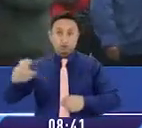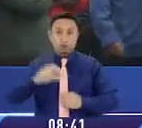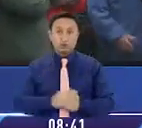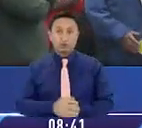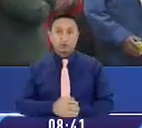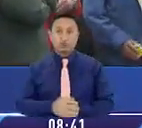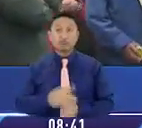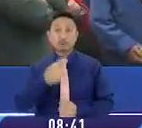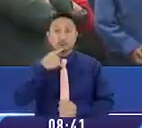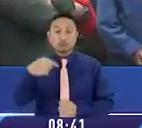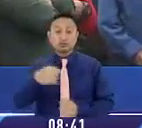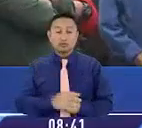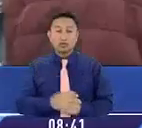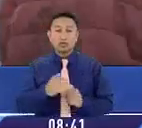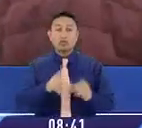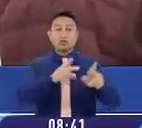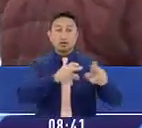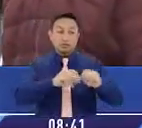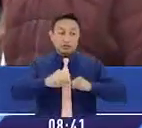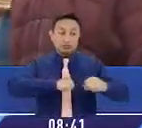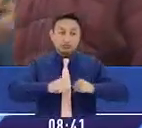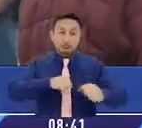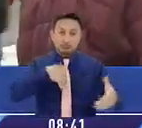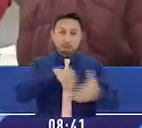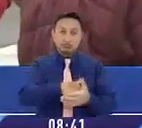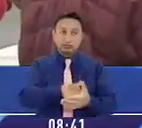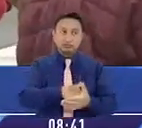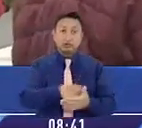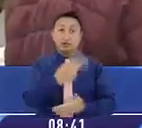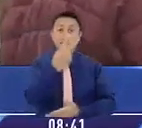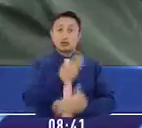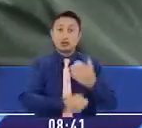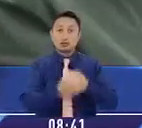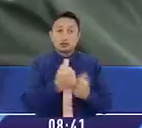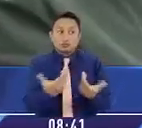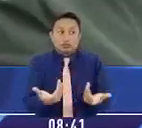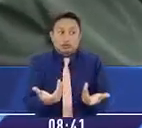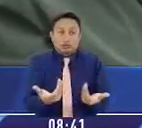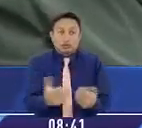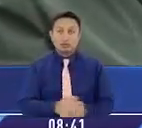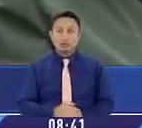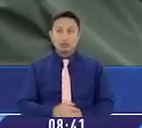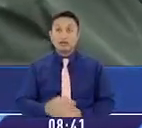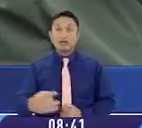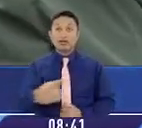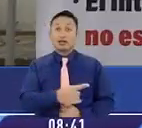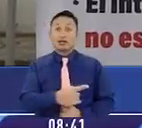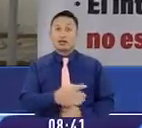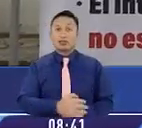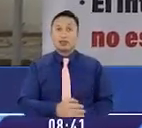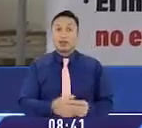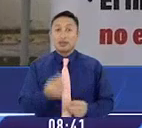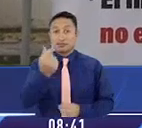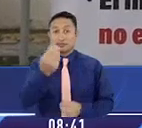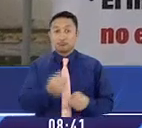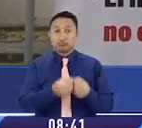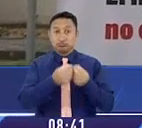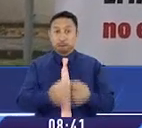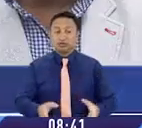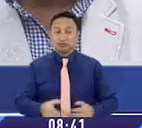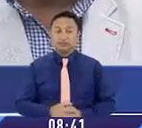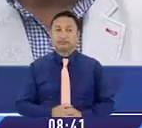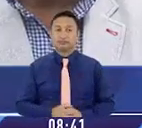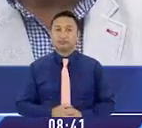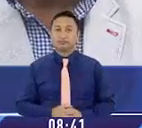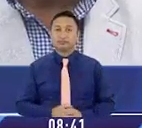dicen que los trámites para su sector están represados desde hace más de 2 años. Esto les estaría generando pérdidas económicas.